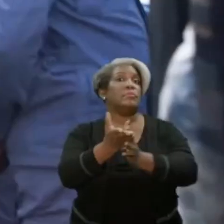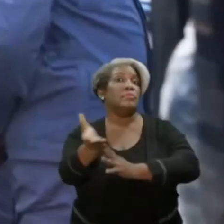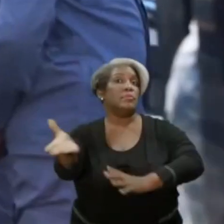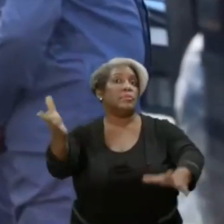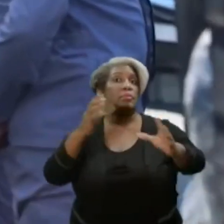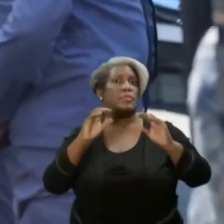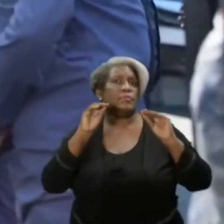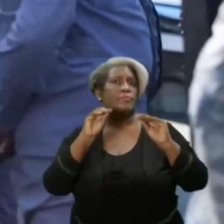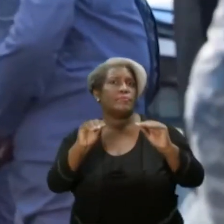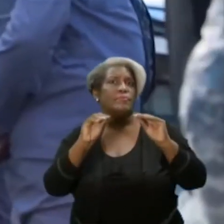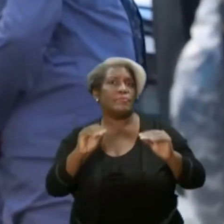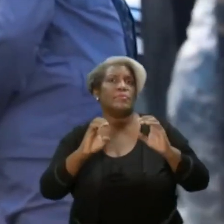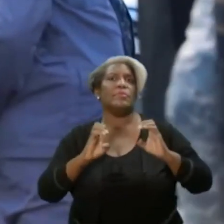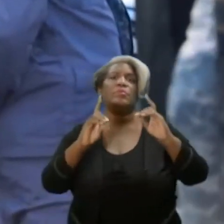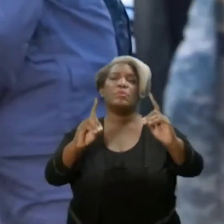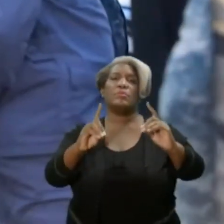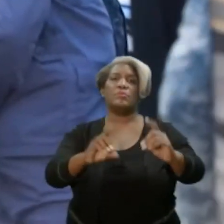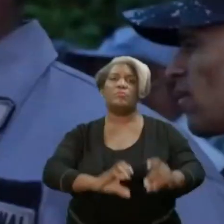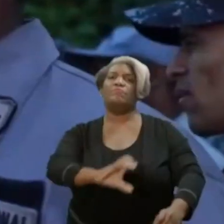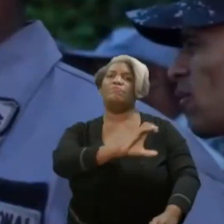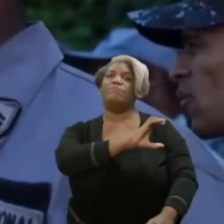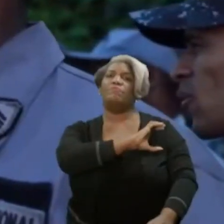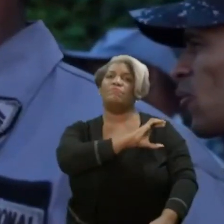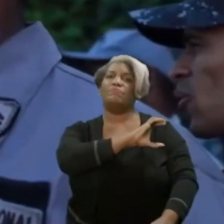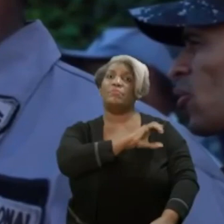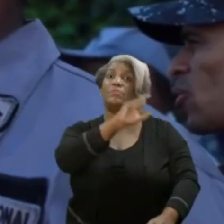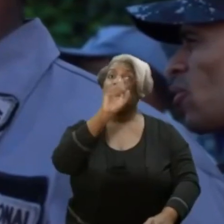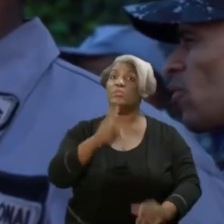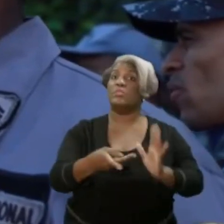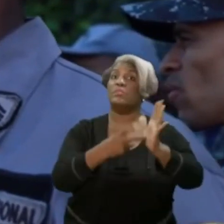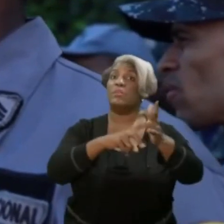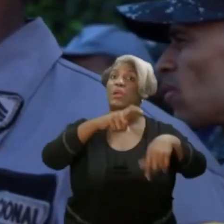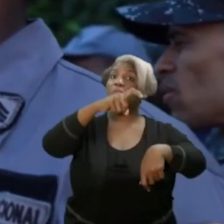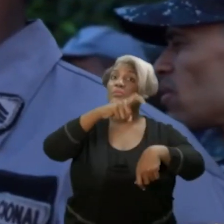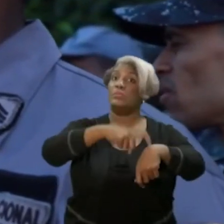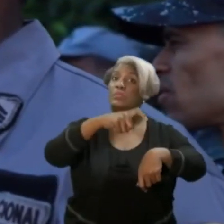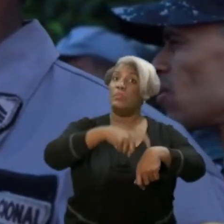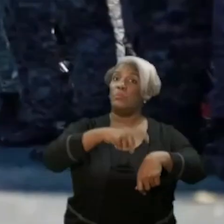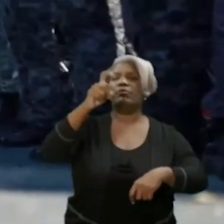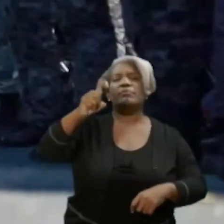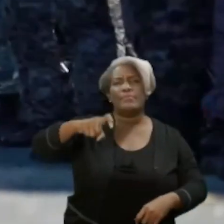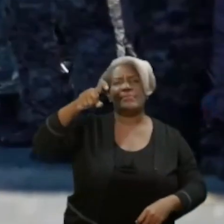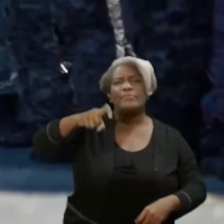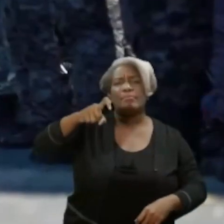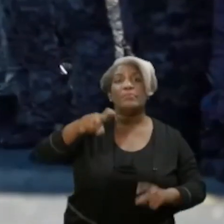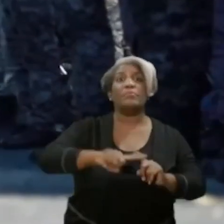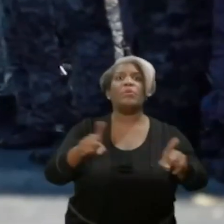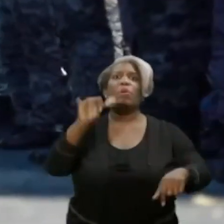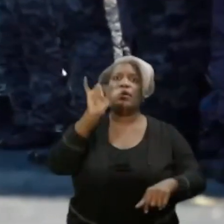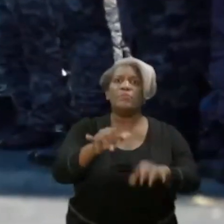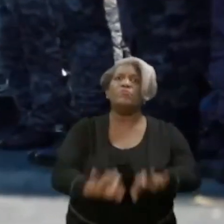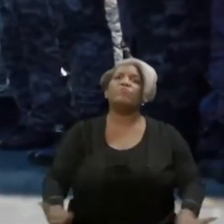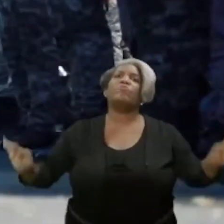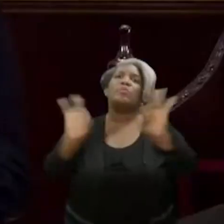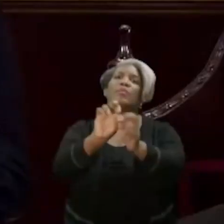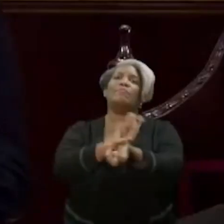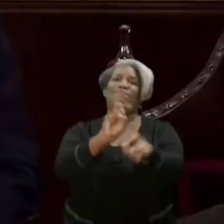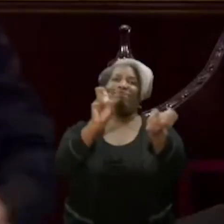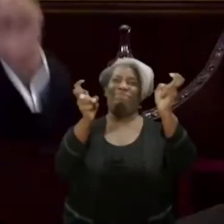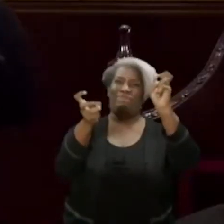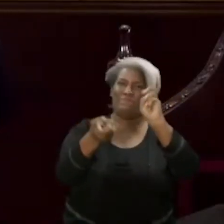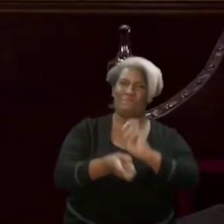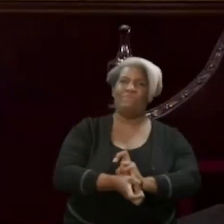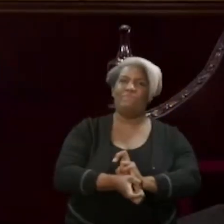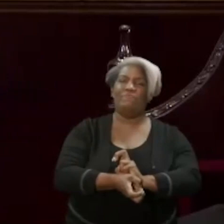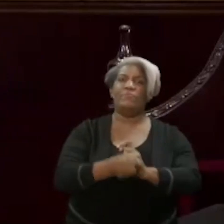y la educación de la policía. Y eso toma tiempo, pero es lo único que garantiza la reforma.